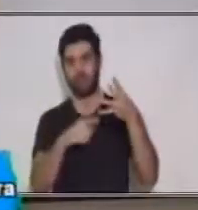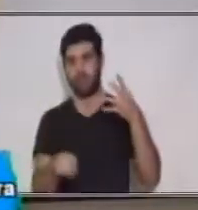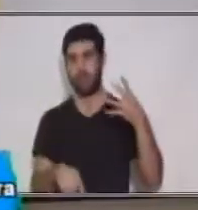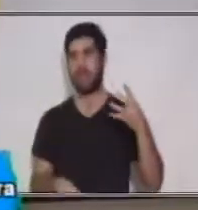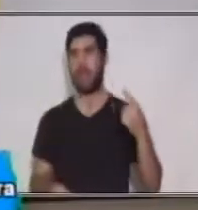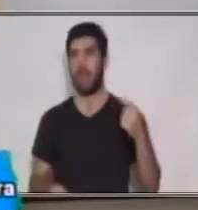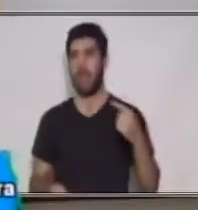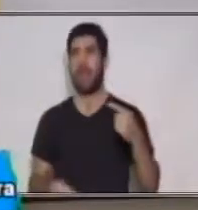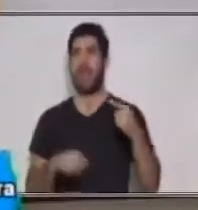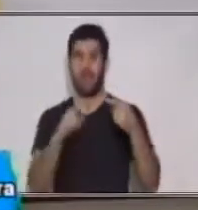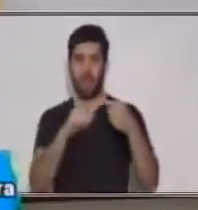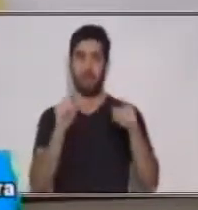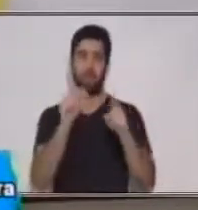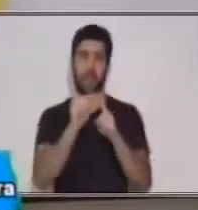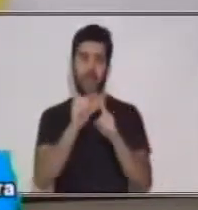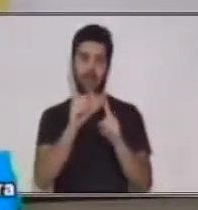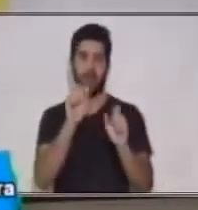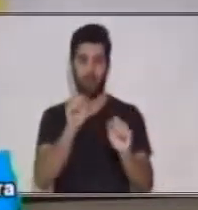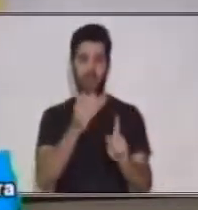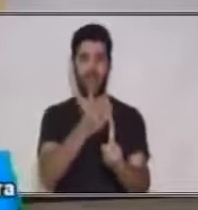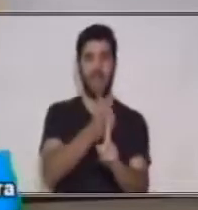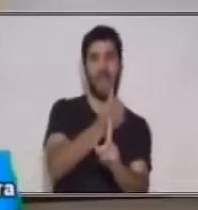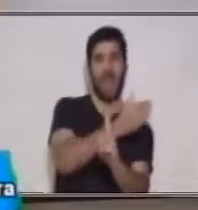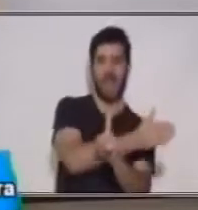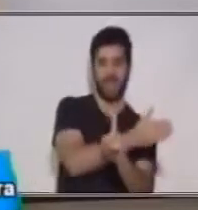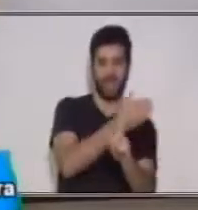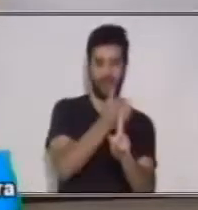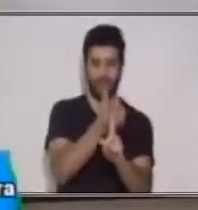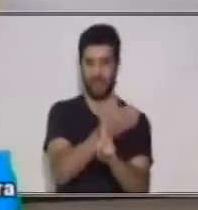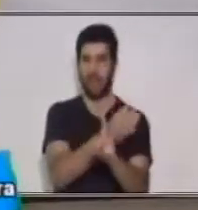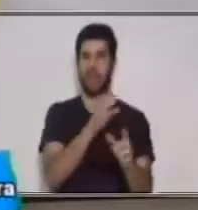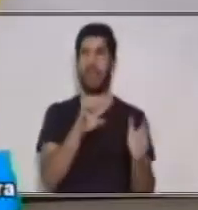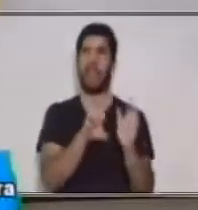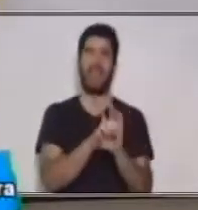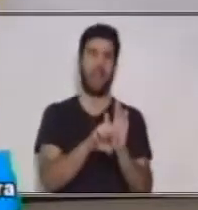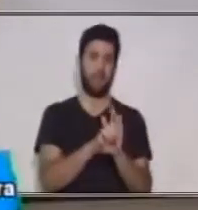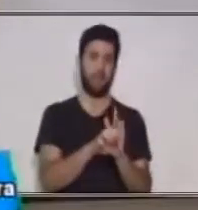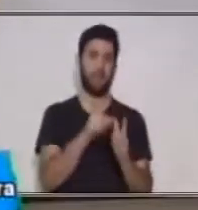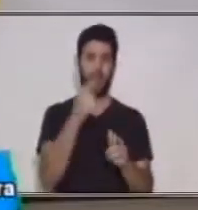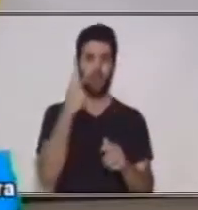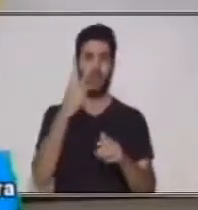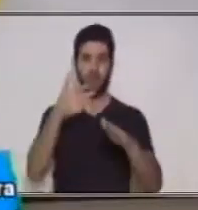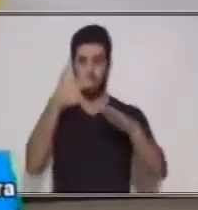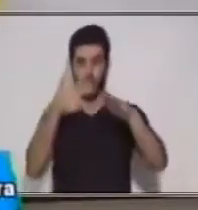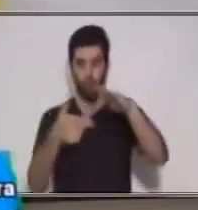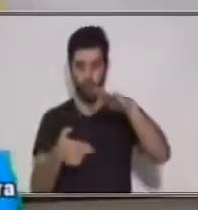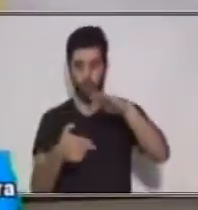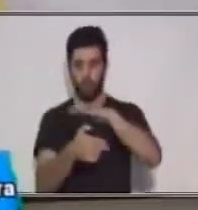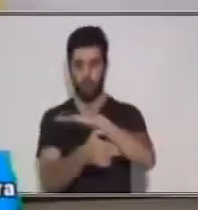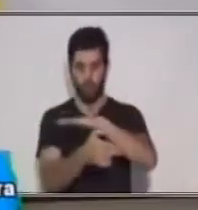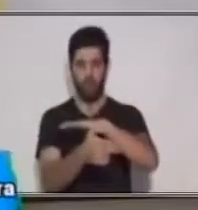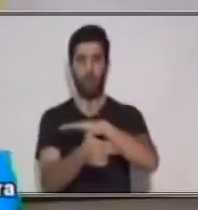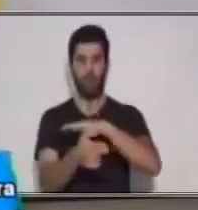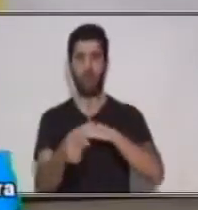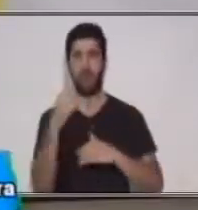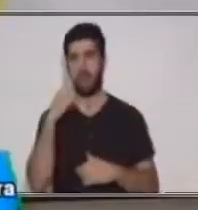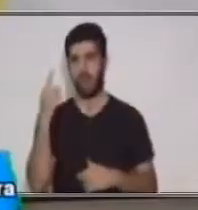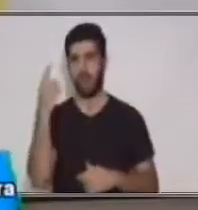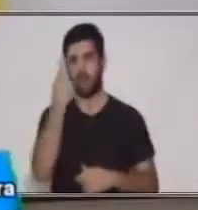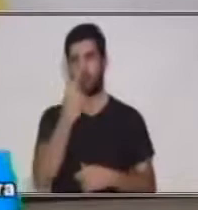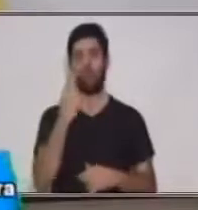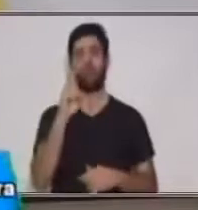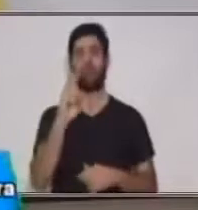Prefijos que significan que van antes. Por ejemplo, submarino. La palabra central, ¿cuál sería?